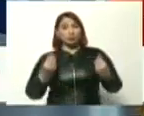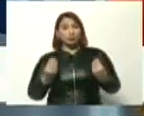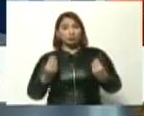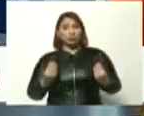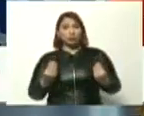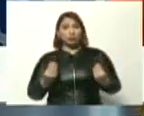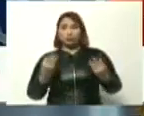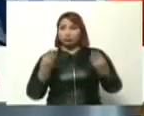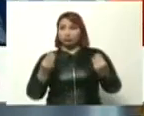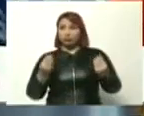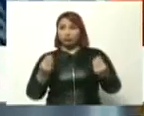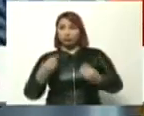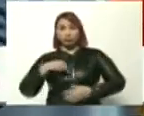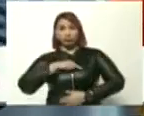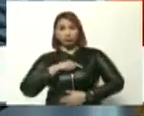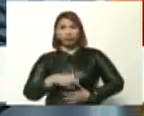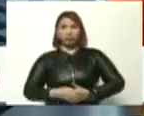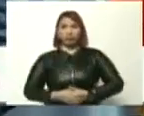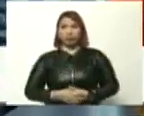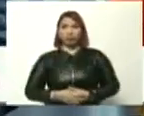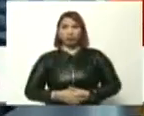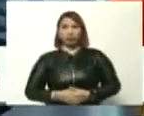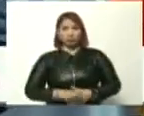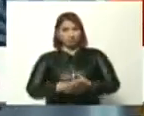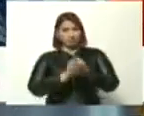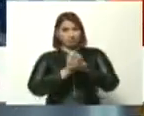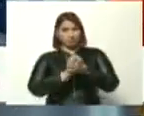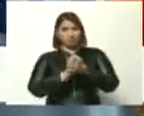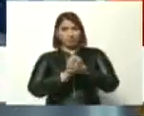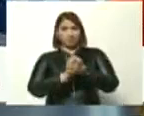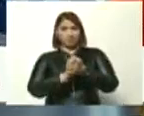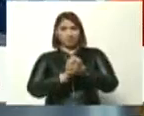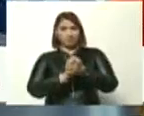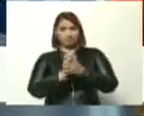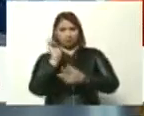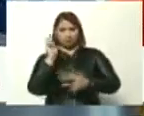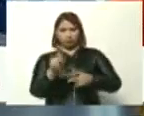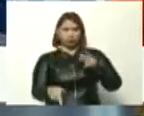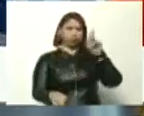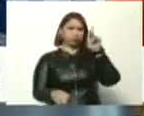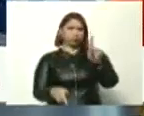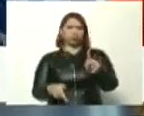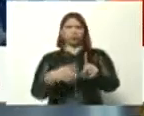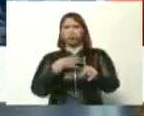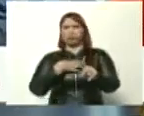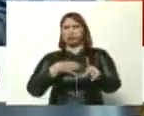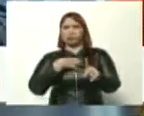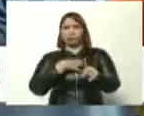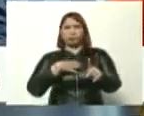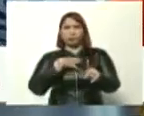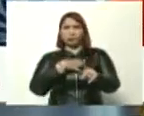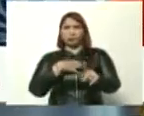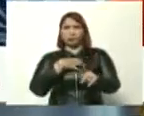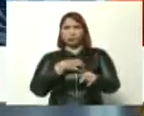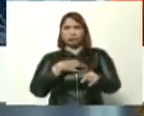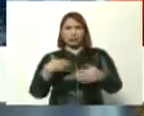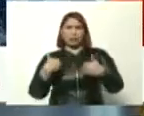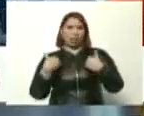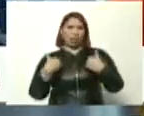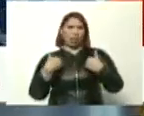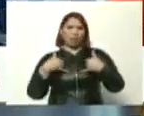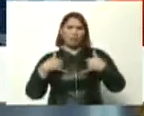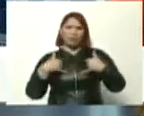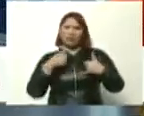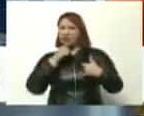de nuestros compatriotas acuden desesperados, ¿verdad?, con esa angustia propia de